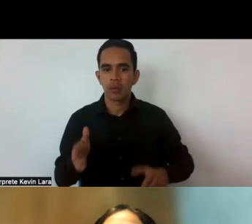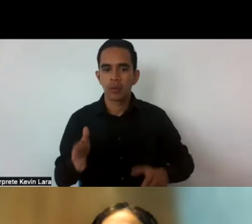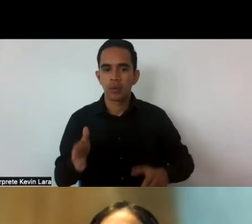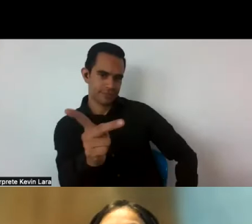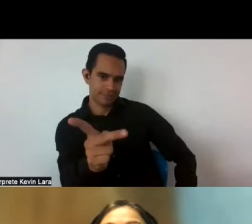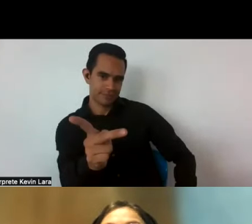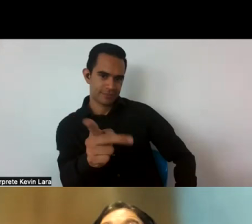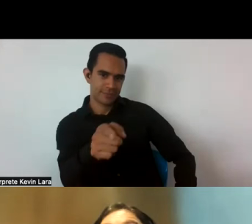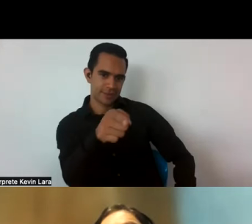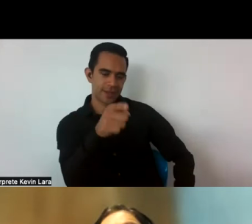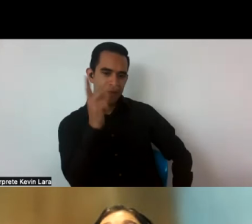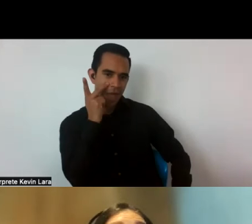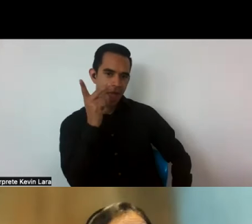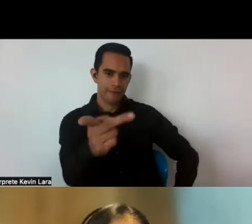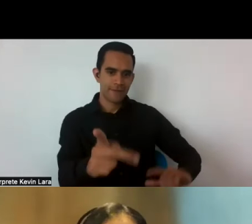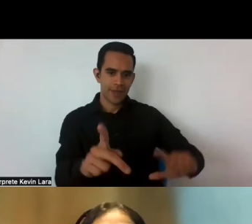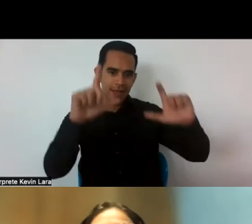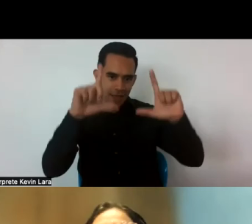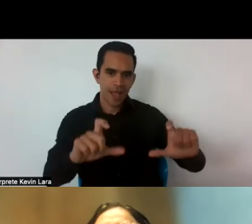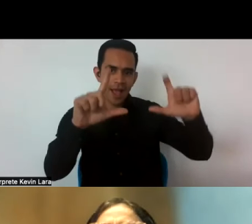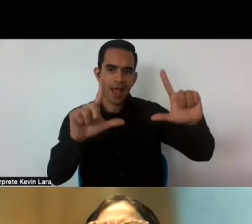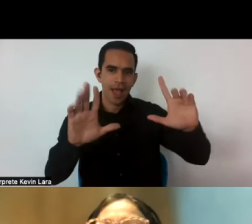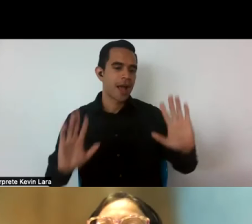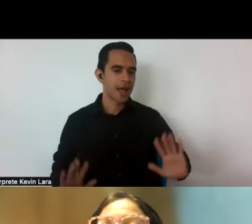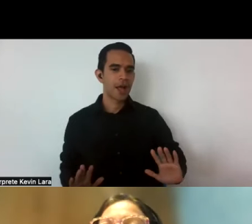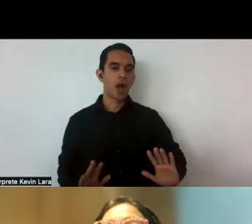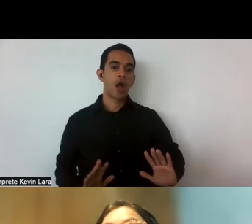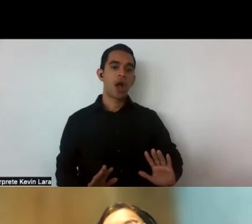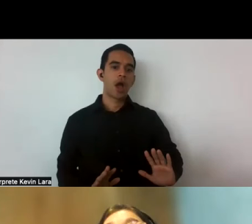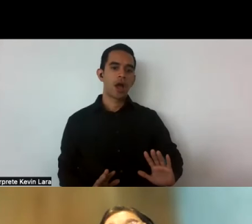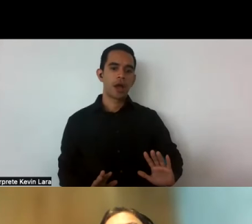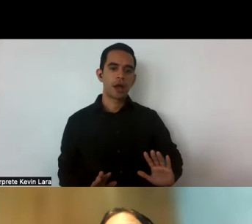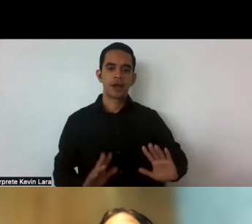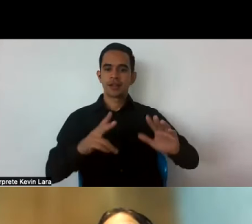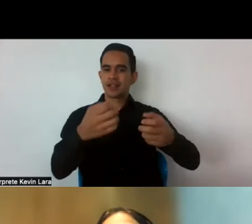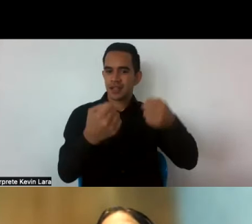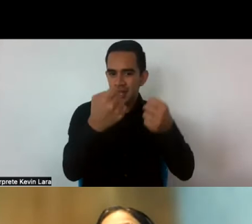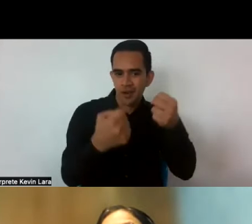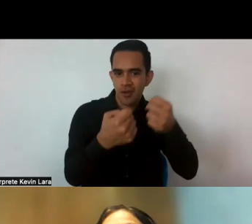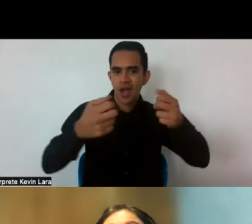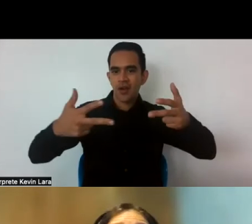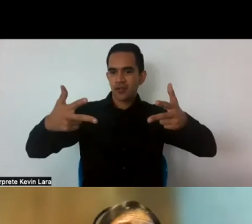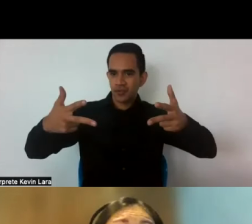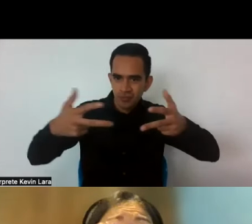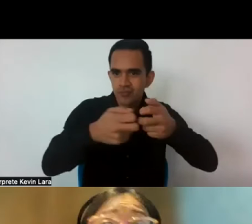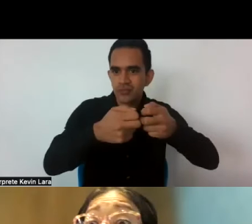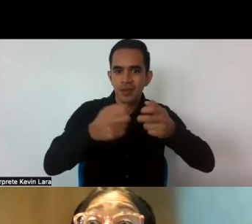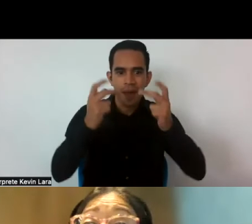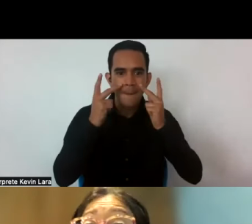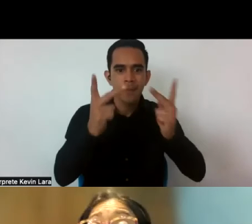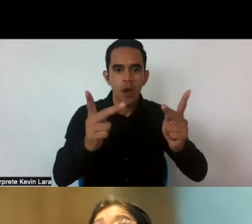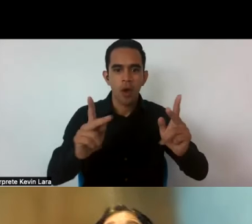¿Qué pudiese sentir? ¿O qué pudiese sentir una persona que sea un